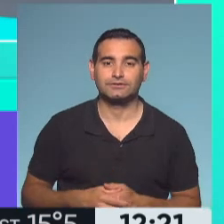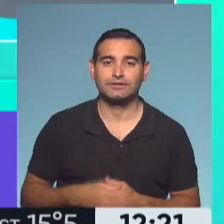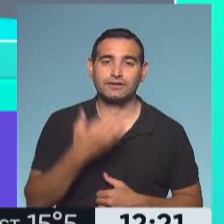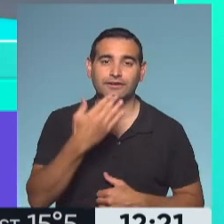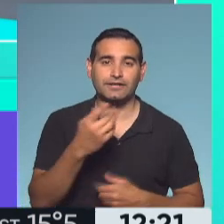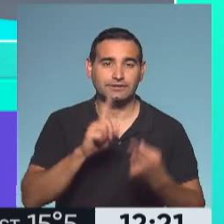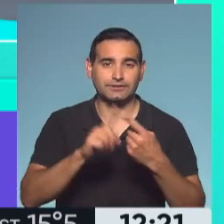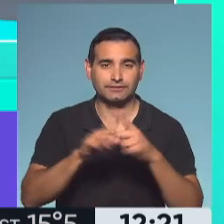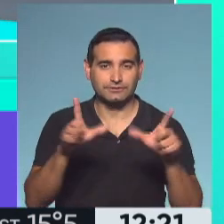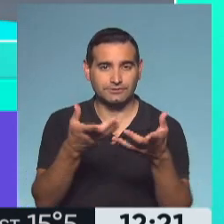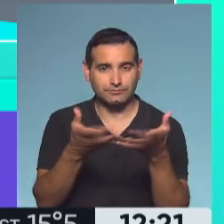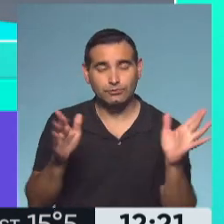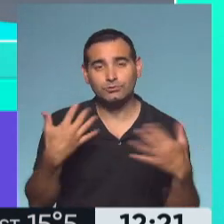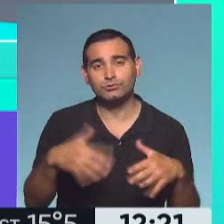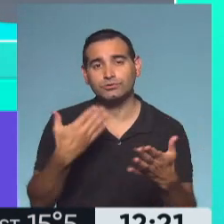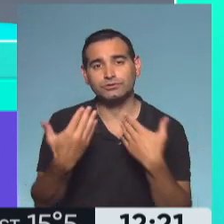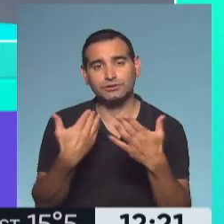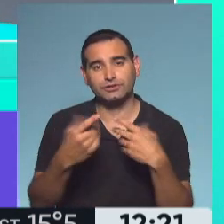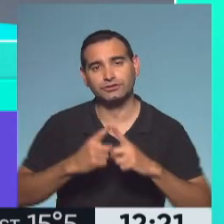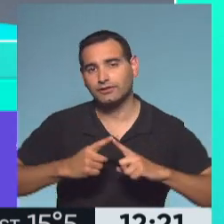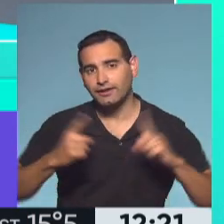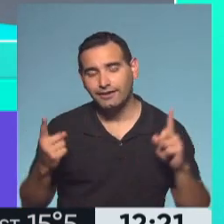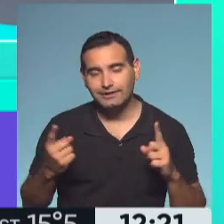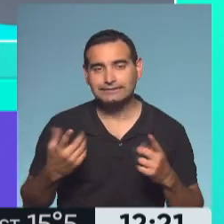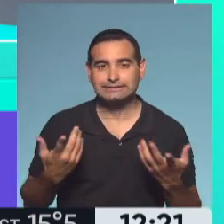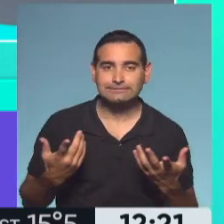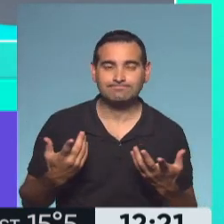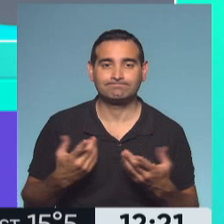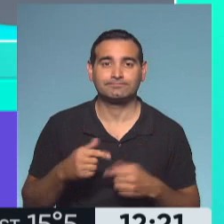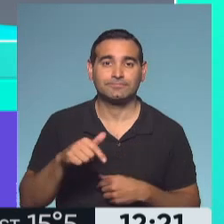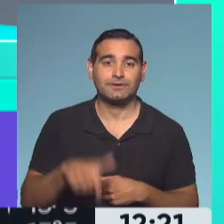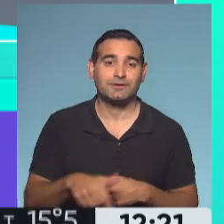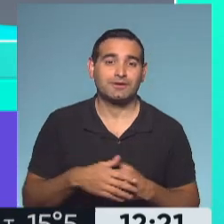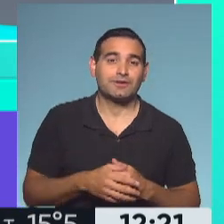televisión pública. Hay tanto para hablar, tanto para preguntar, y le abrimos el